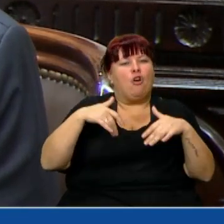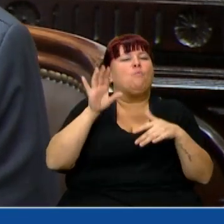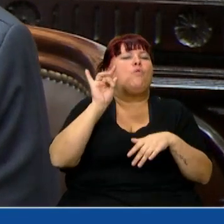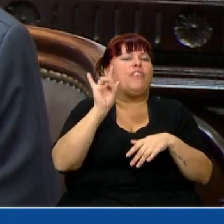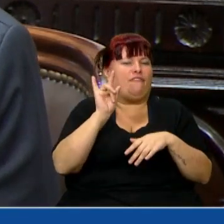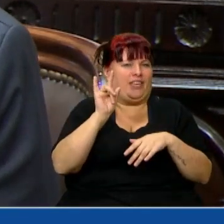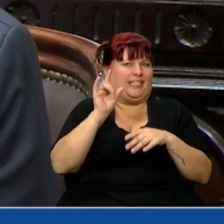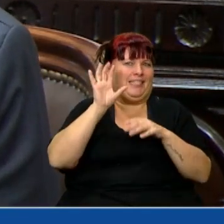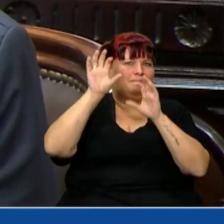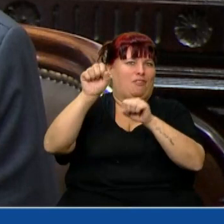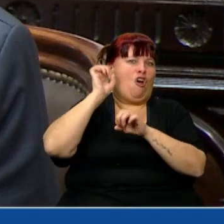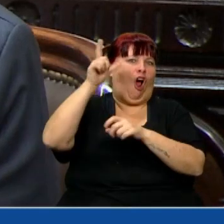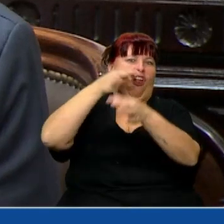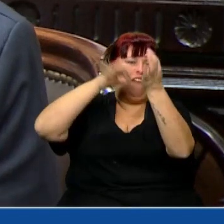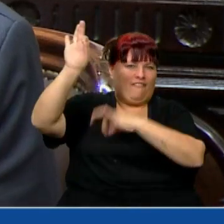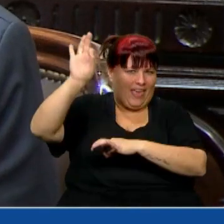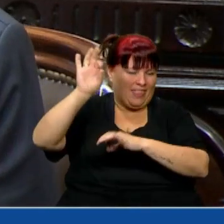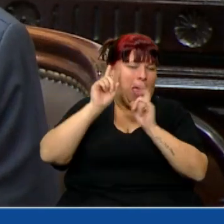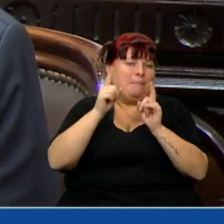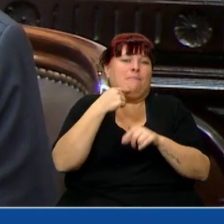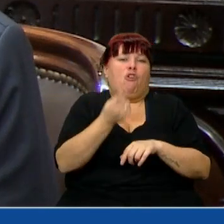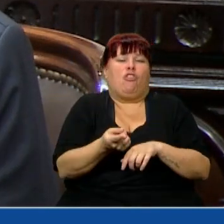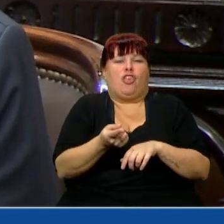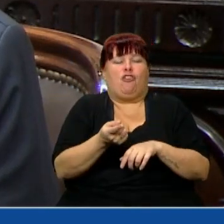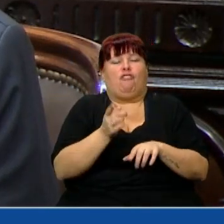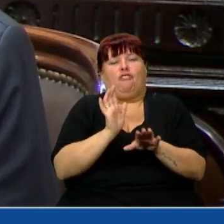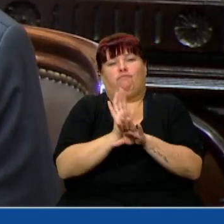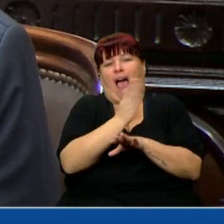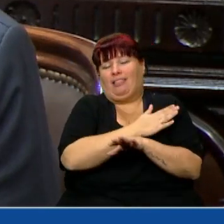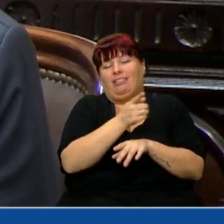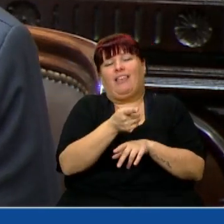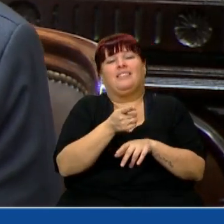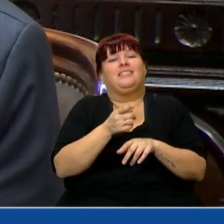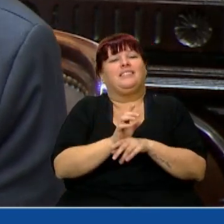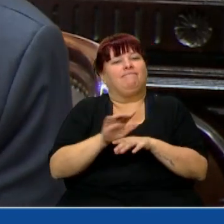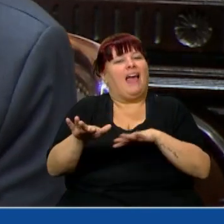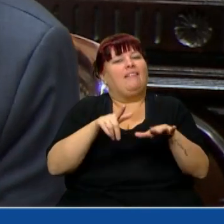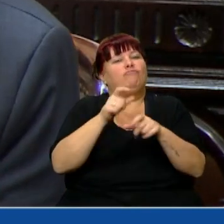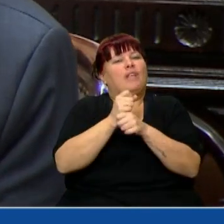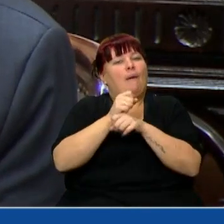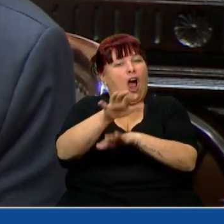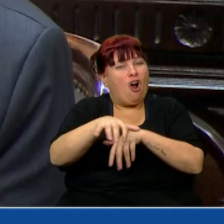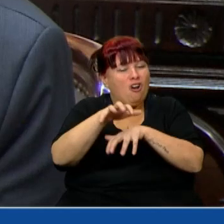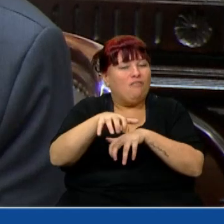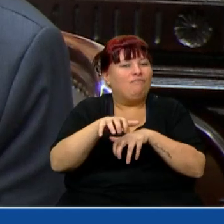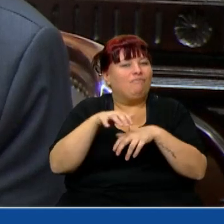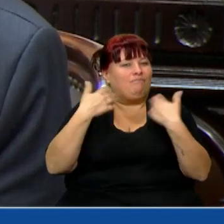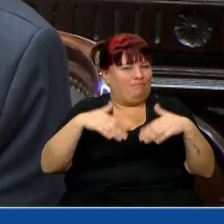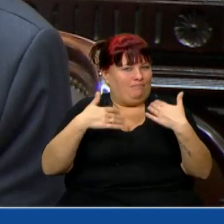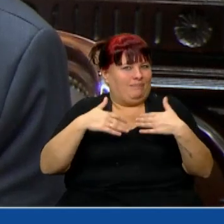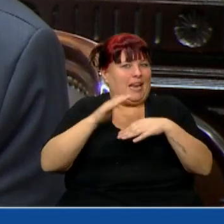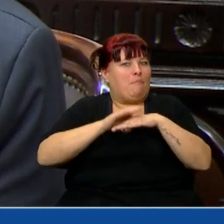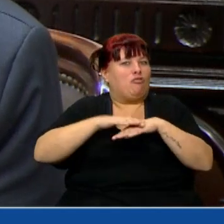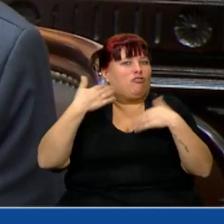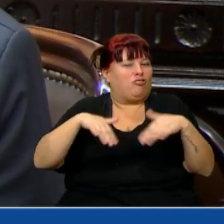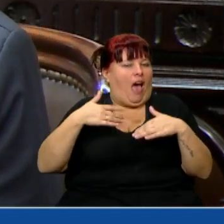mucho lograrlos. Así que realmente, como decía, es una actividad que tiene hoy un compromiso